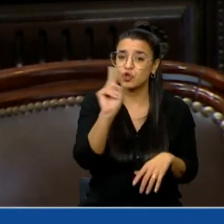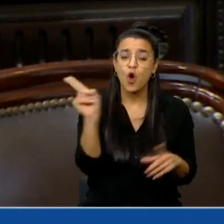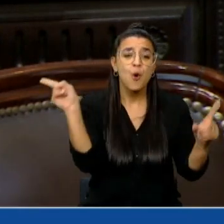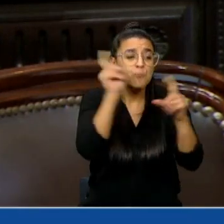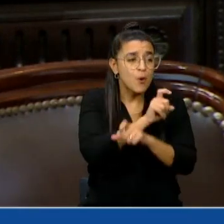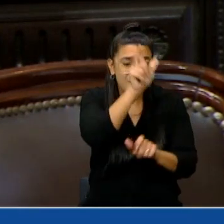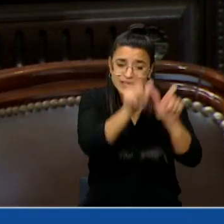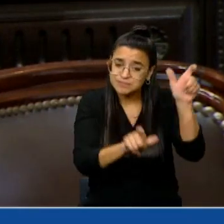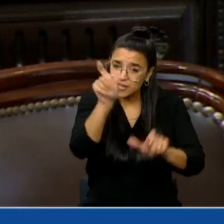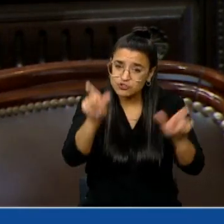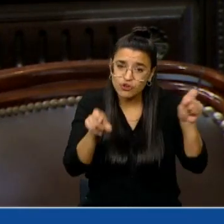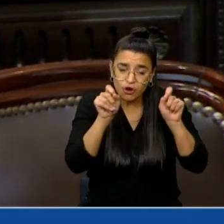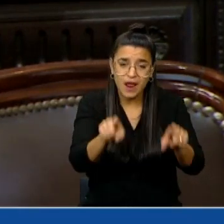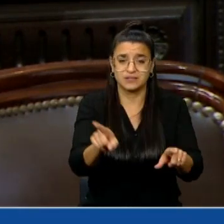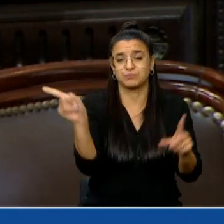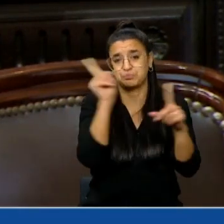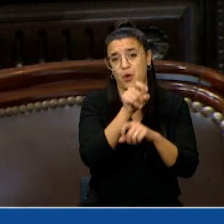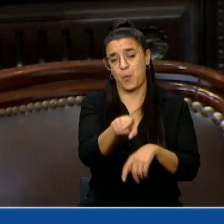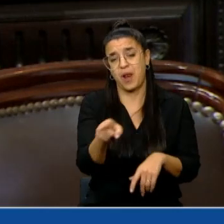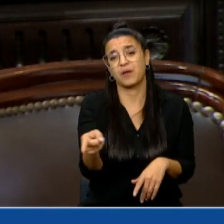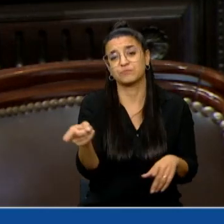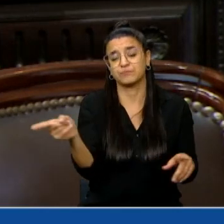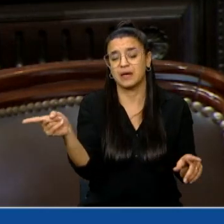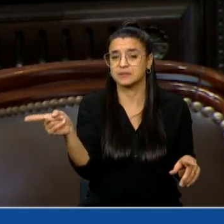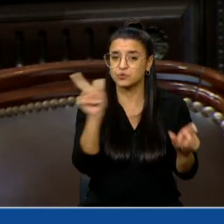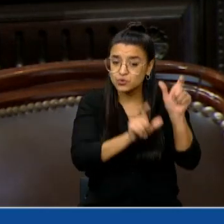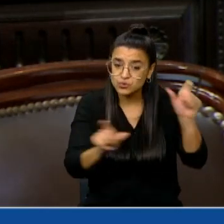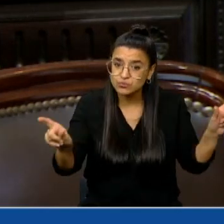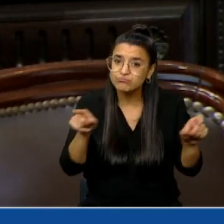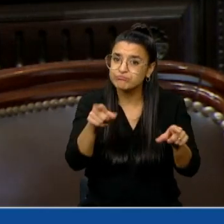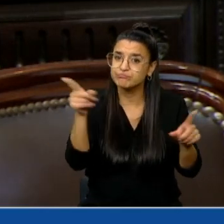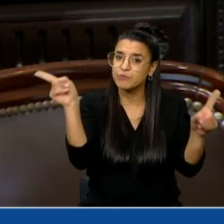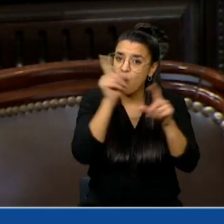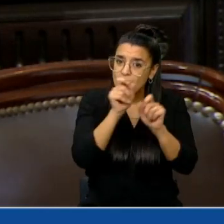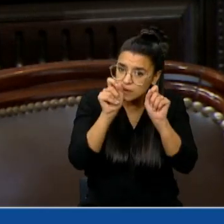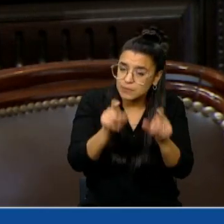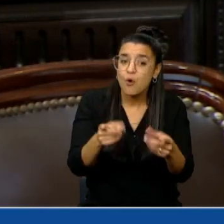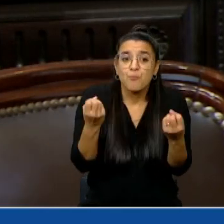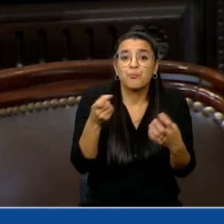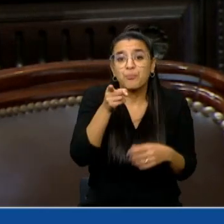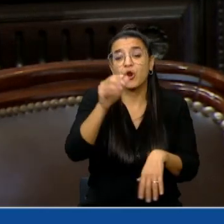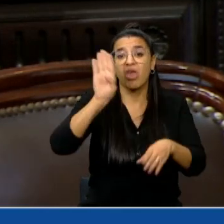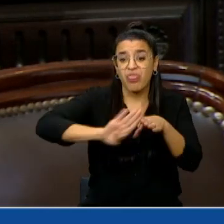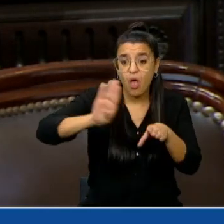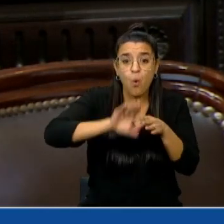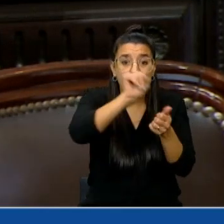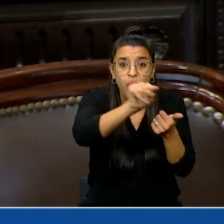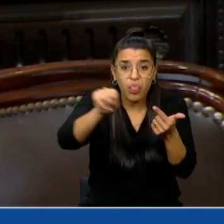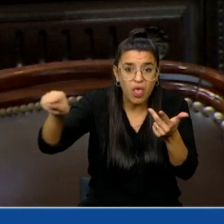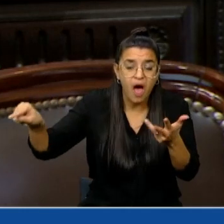los ciudadanos. Es un problema de los ciudadanos porque sobre ellos recae deuda y